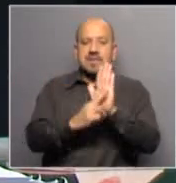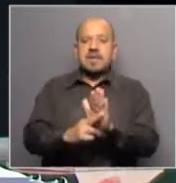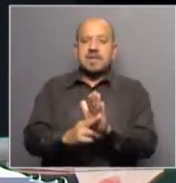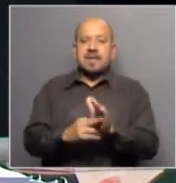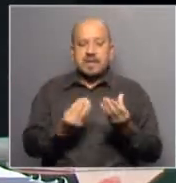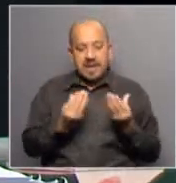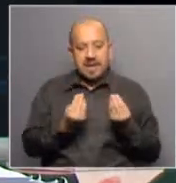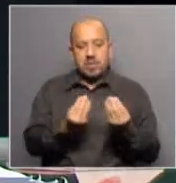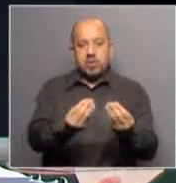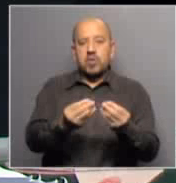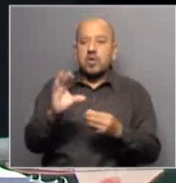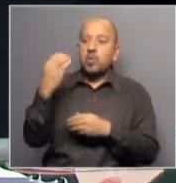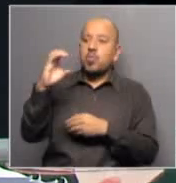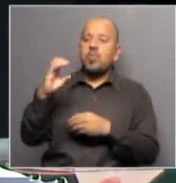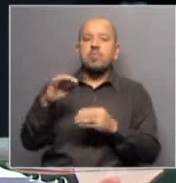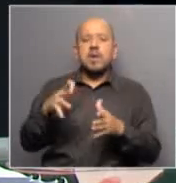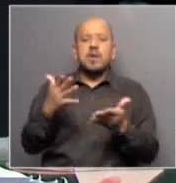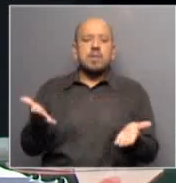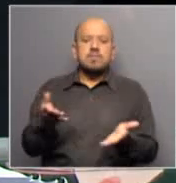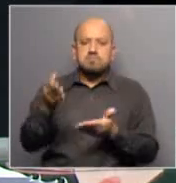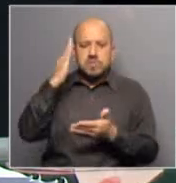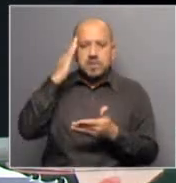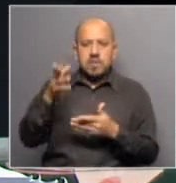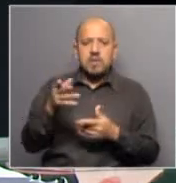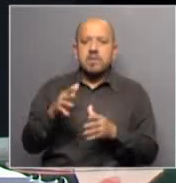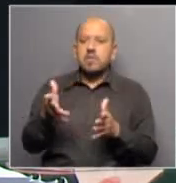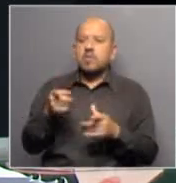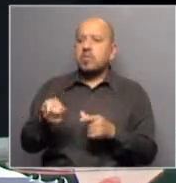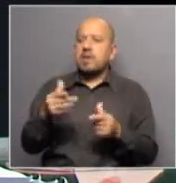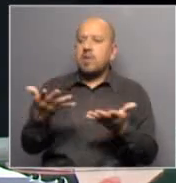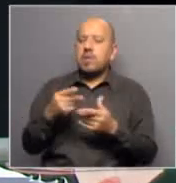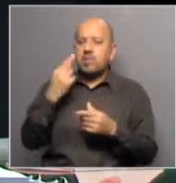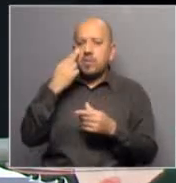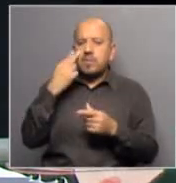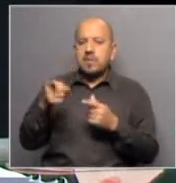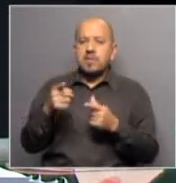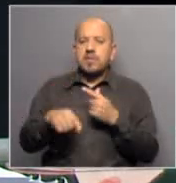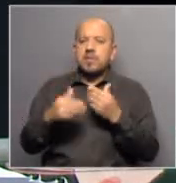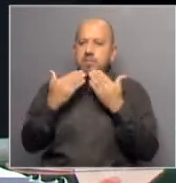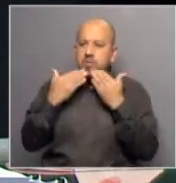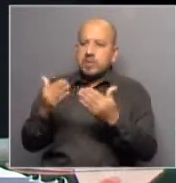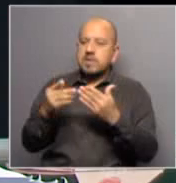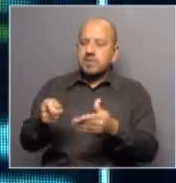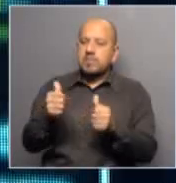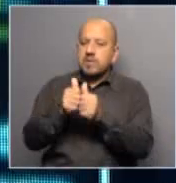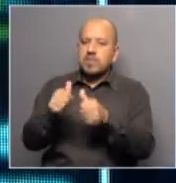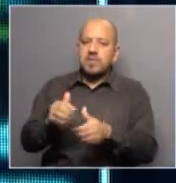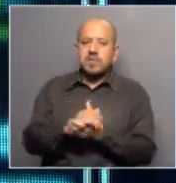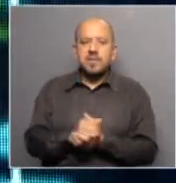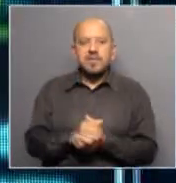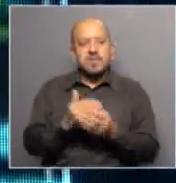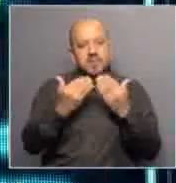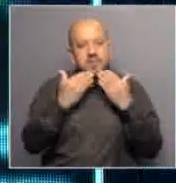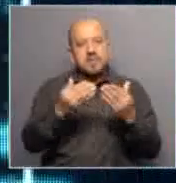autocultivadores y representantes de los clubes, para ver la posición de los que están siendo de alguna manera perjudicados. Milton Romani, muchas gracias por acompañarnos. No, muchas gracias